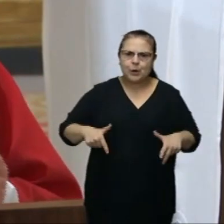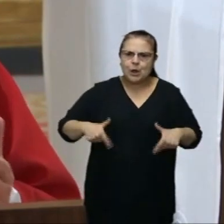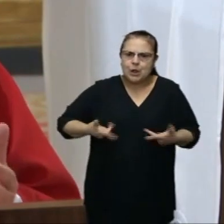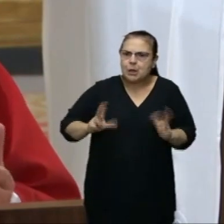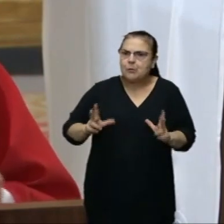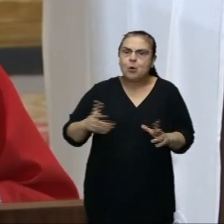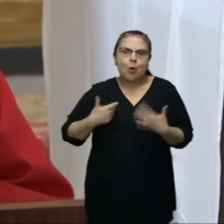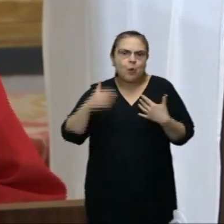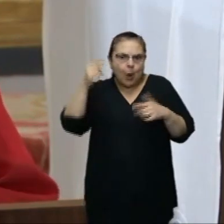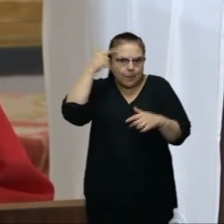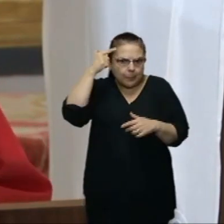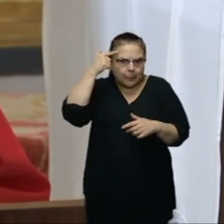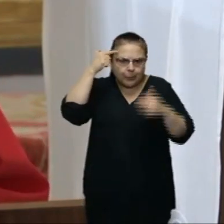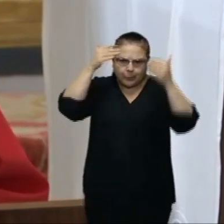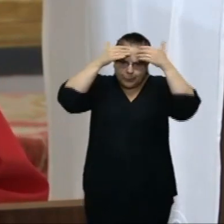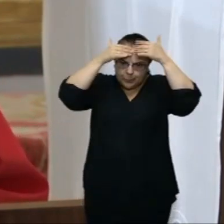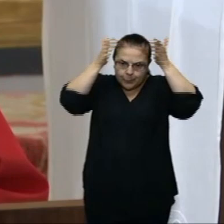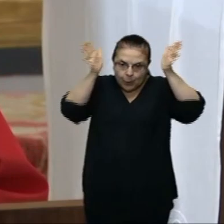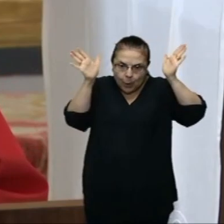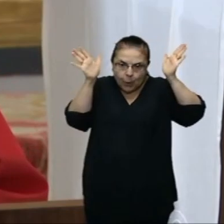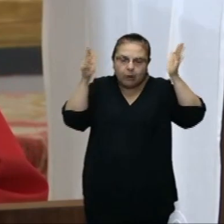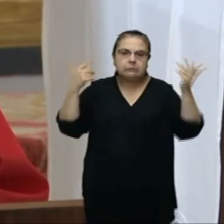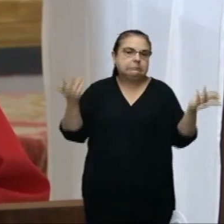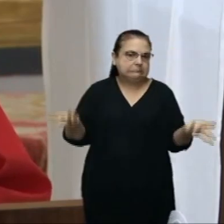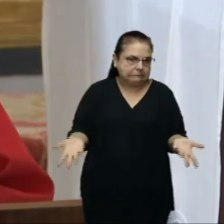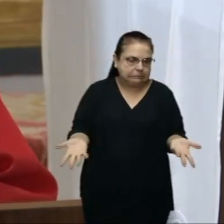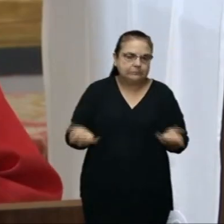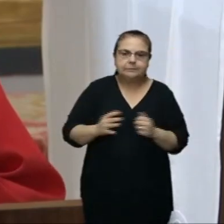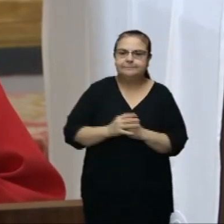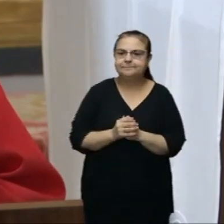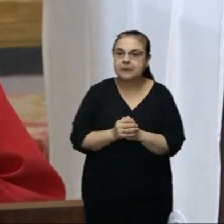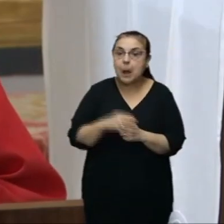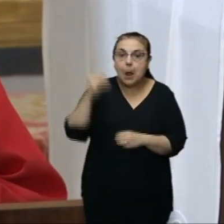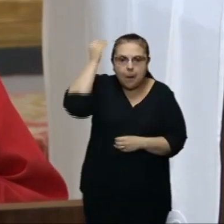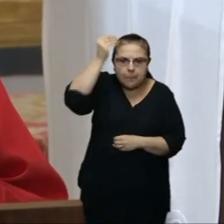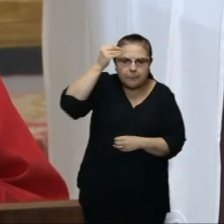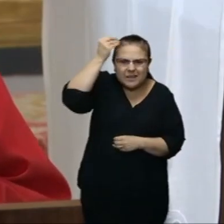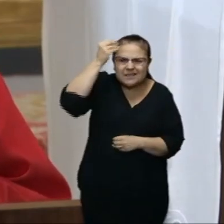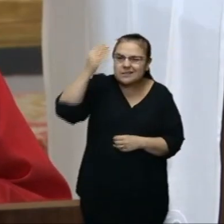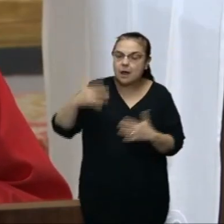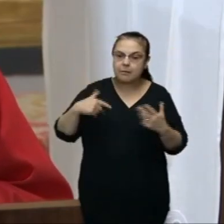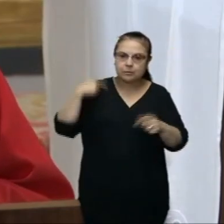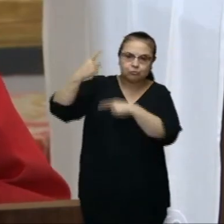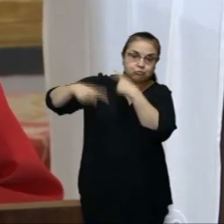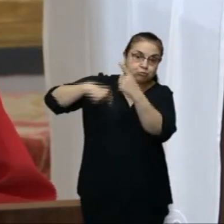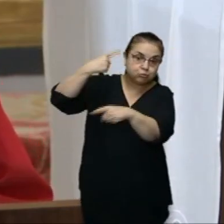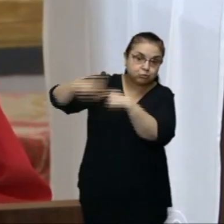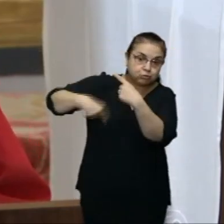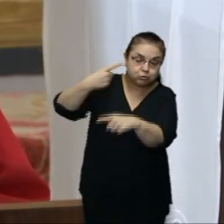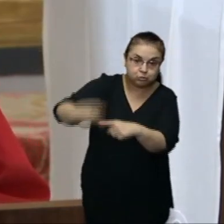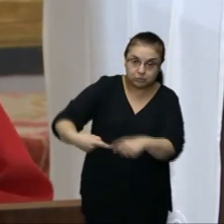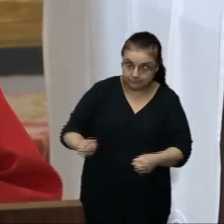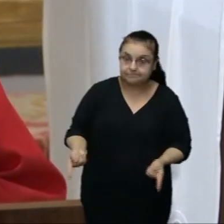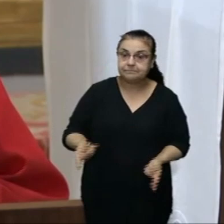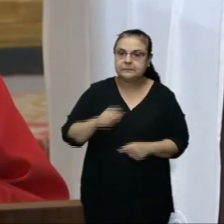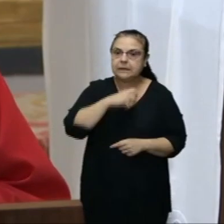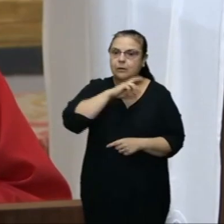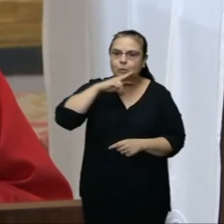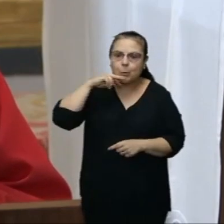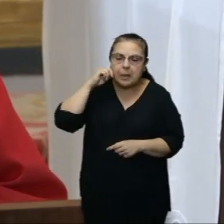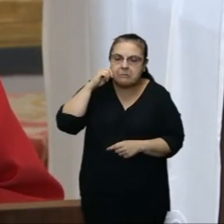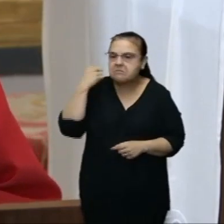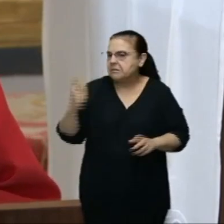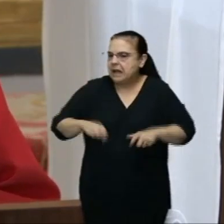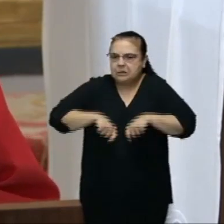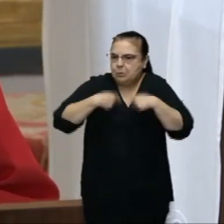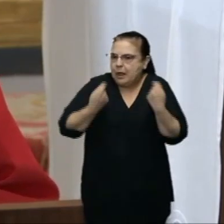tenían una mente abierta, los que pensaban en la evolución del judaísmo como algo